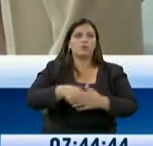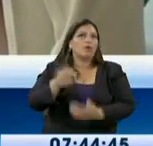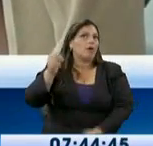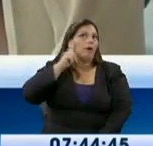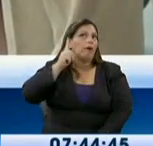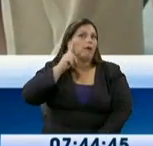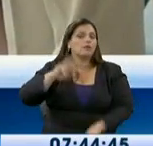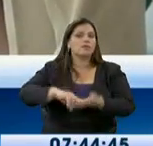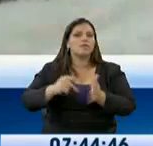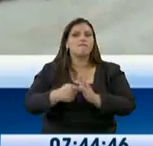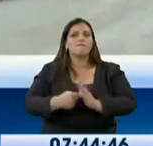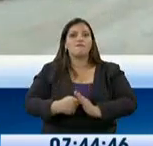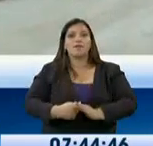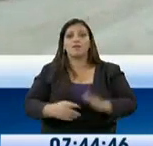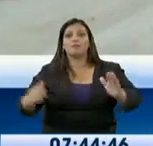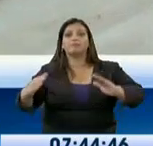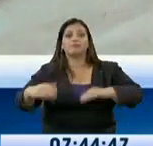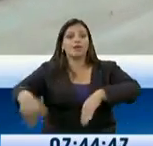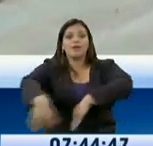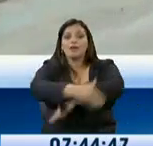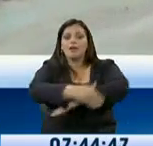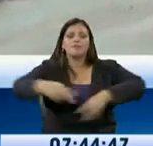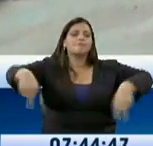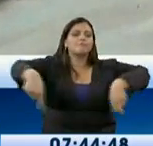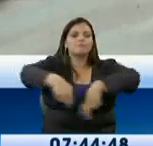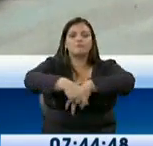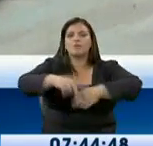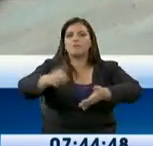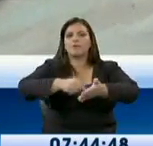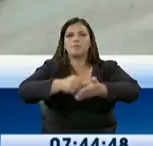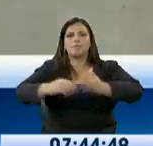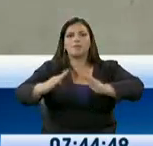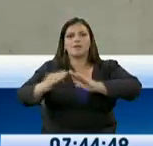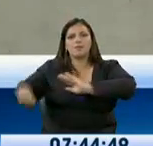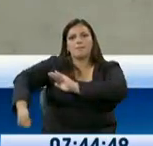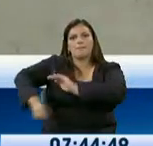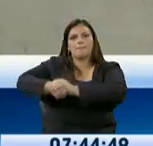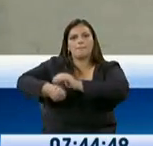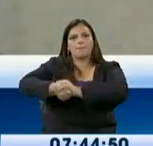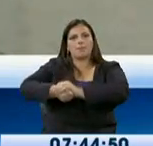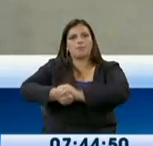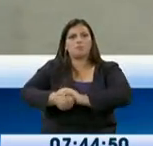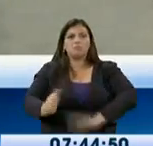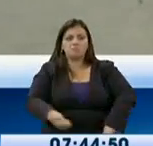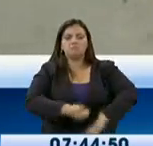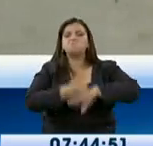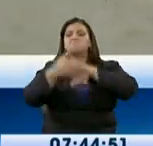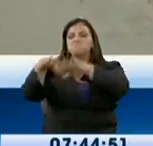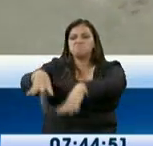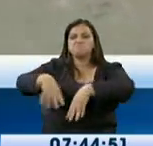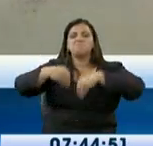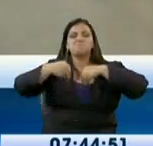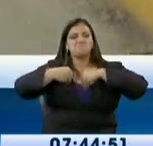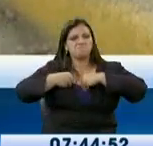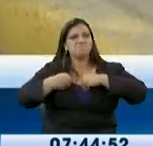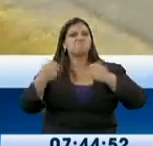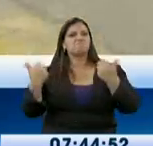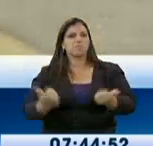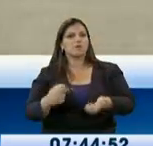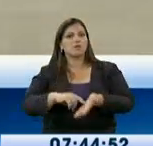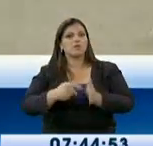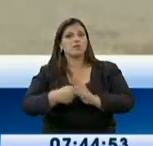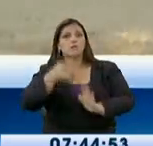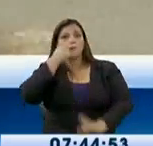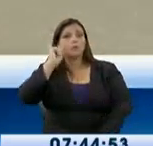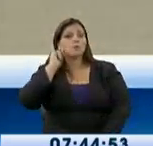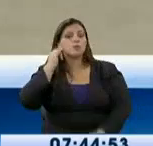plan piloto de la Gobernación de Los Ríos que fue aceptada por el Consejo en Pleno del Cantón Buena Fe y obedece a los índices de menores en las calles